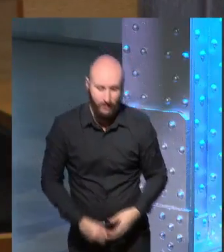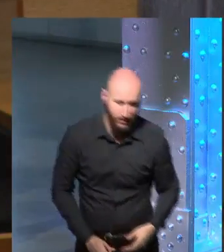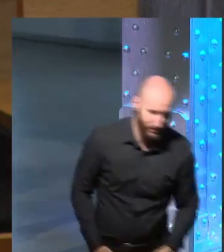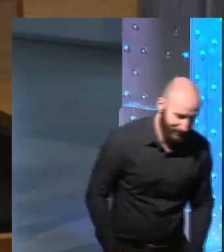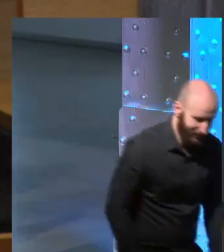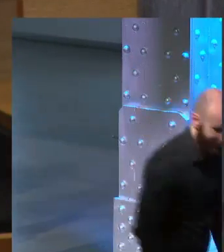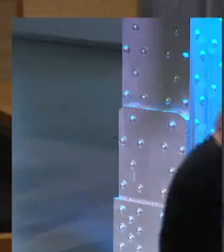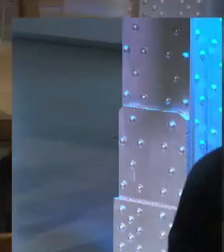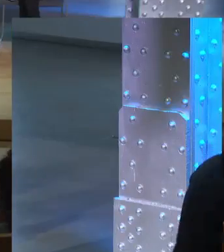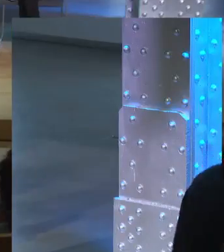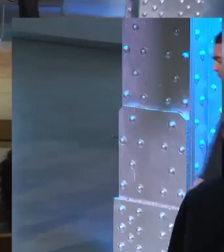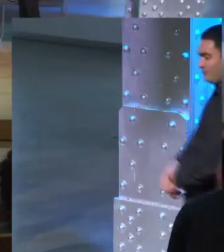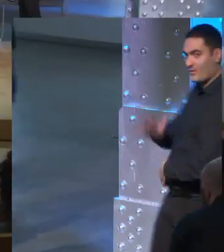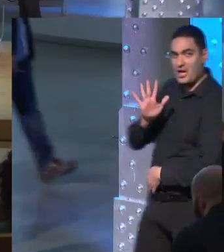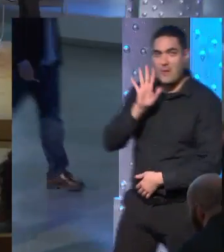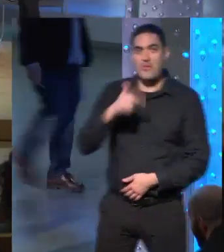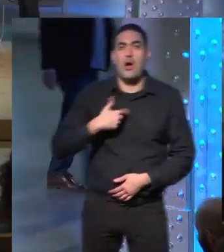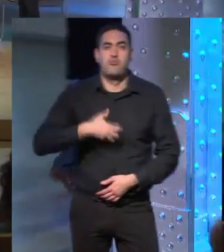Parece que estoy enfadada, pero no, ¿eh?